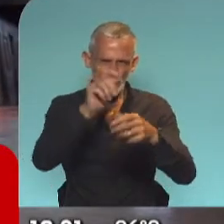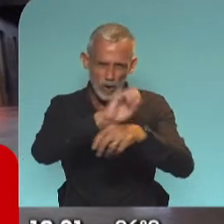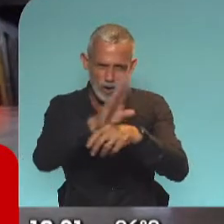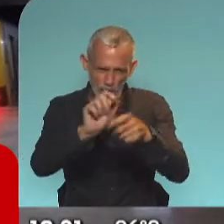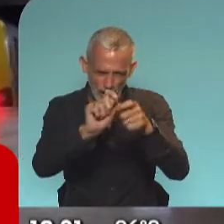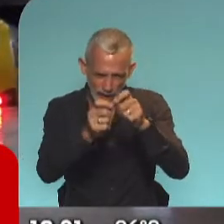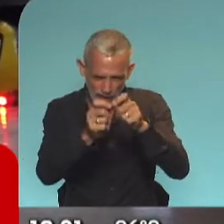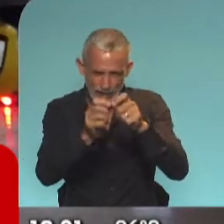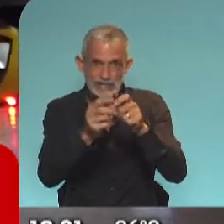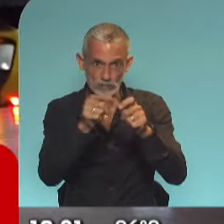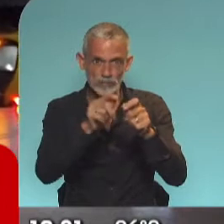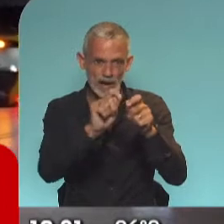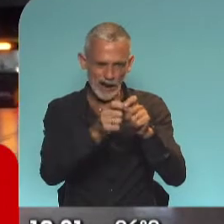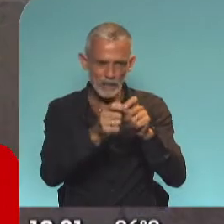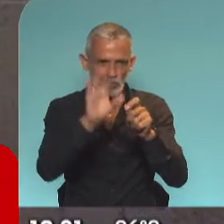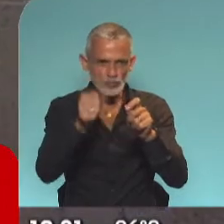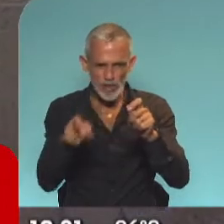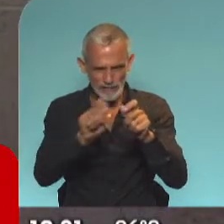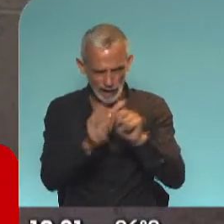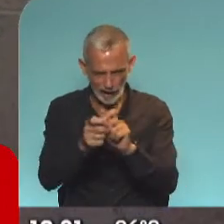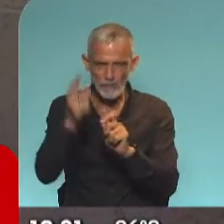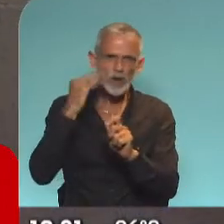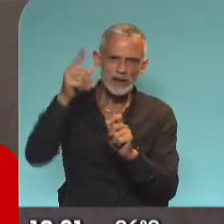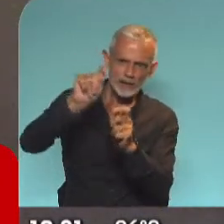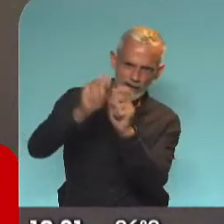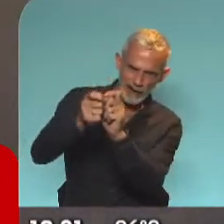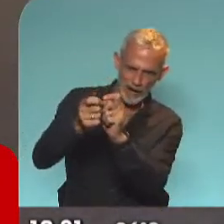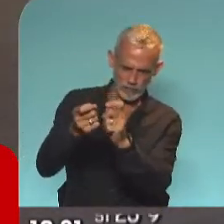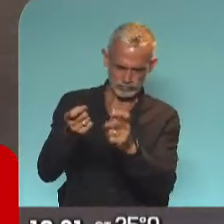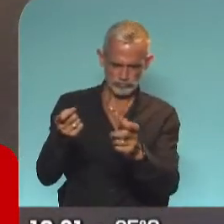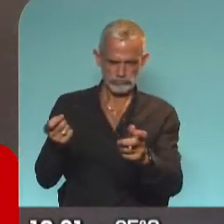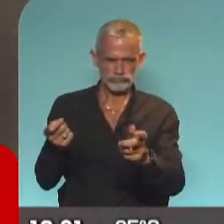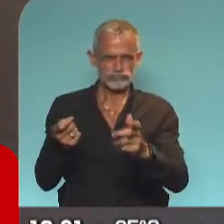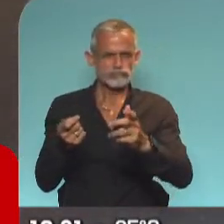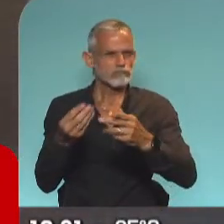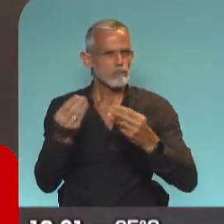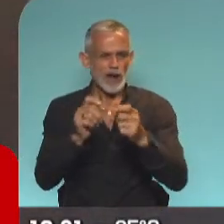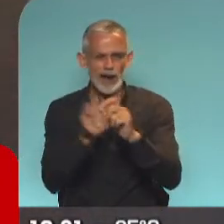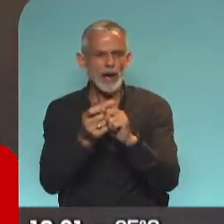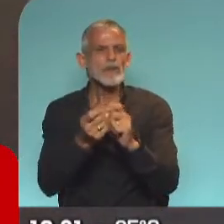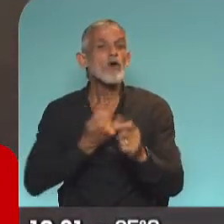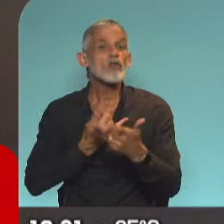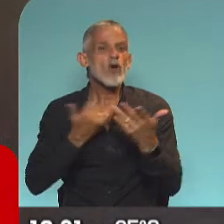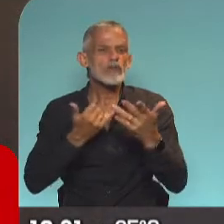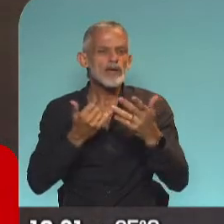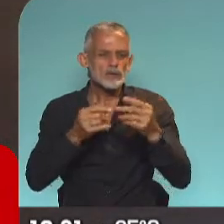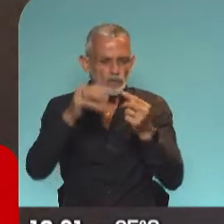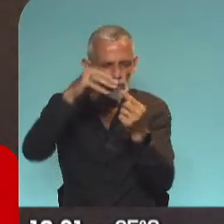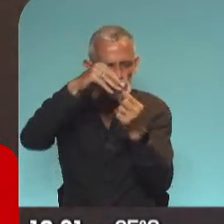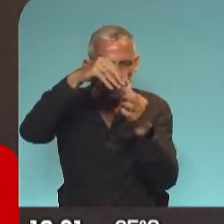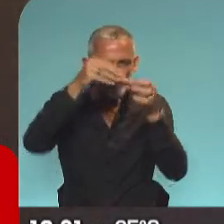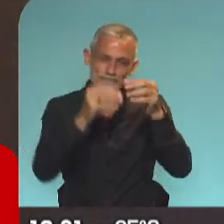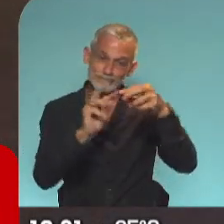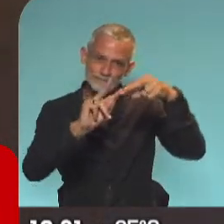se producen, esas mutaciones que se producen, son predominantemente en la espiga que